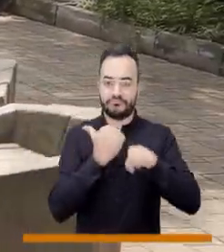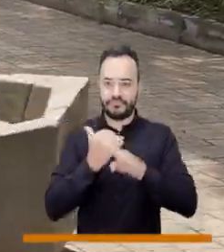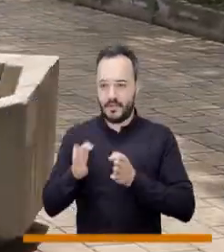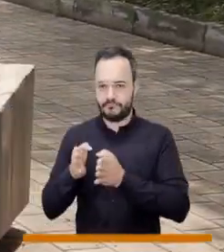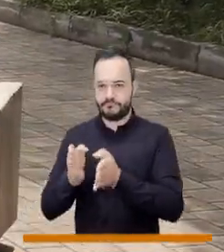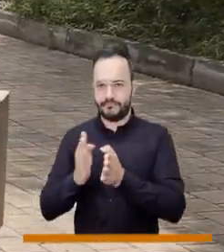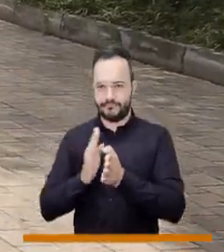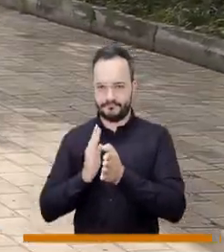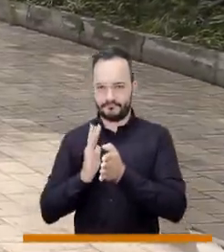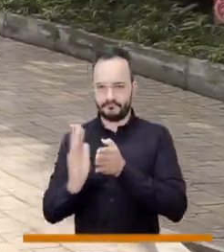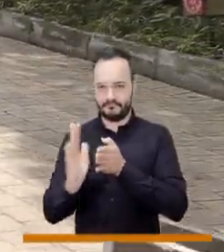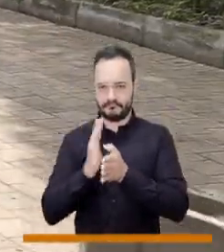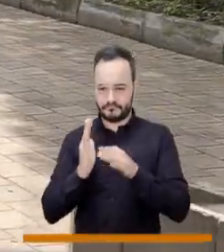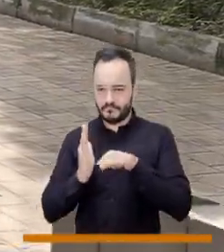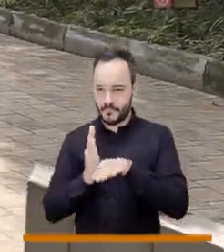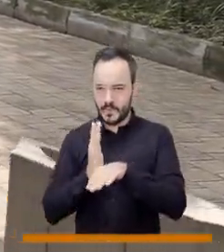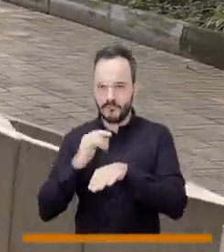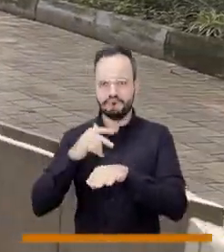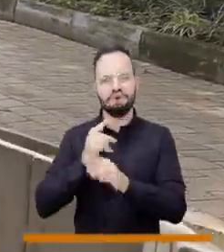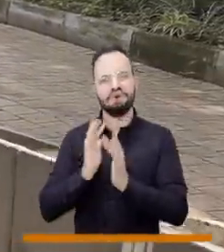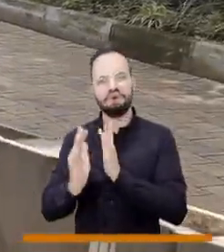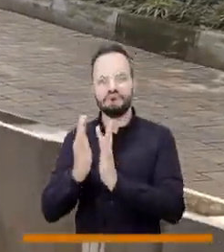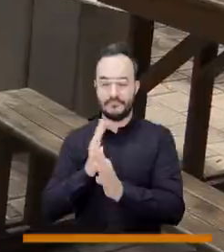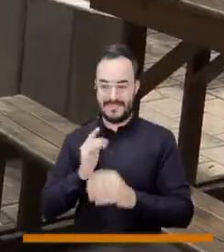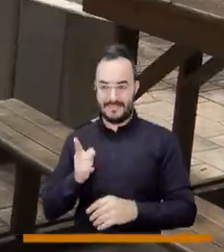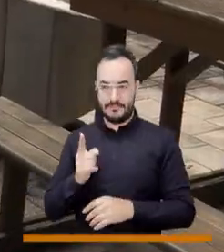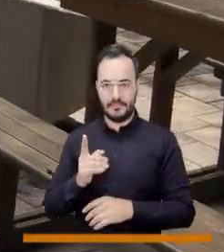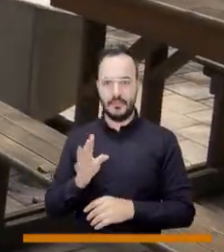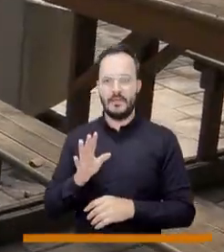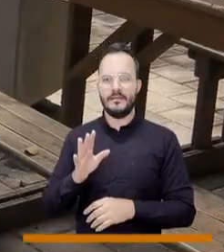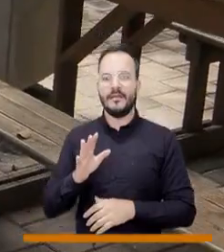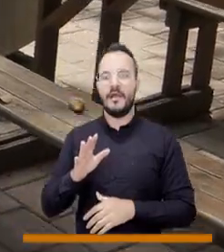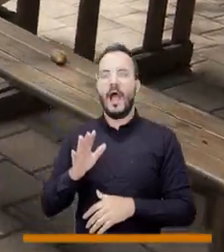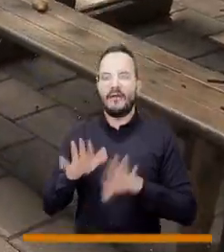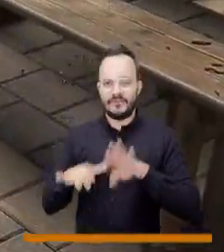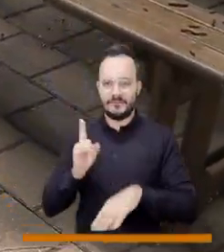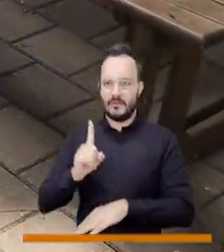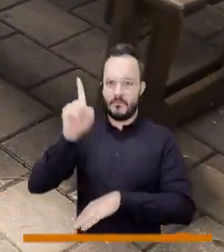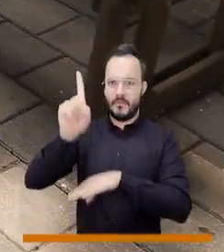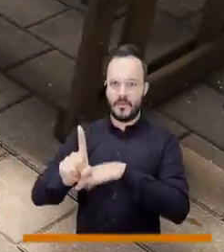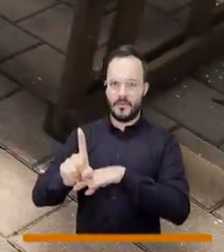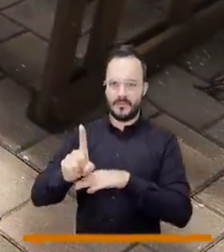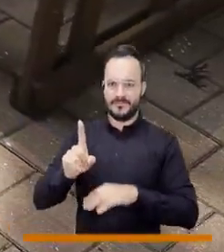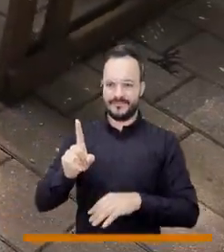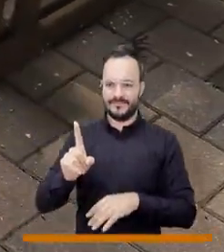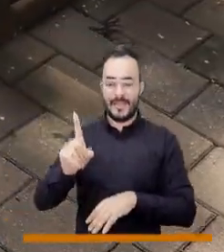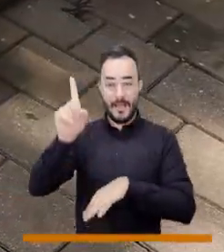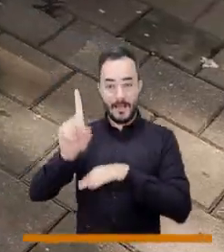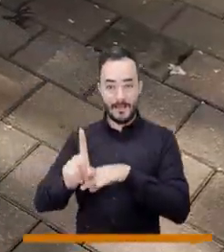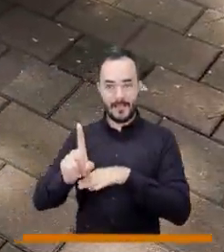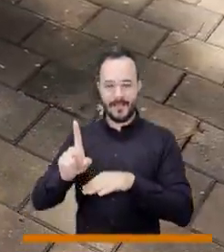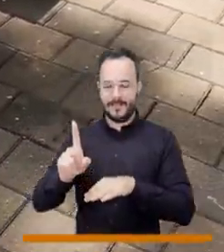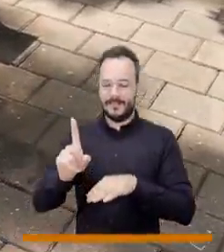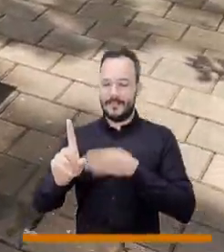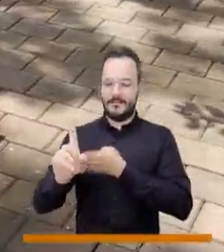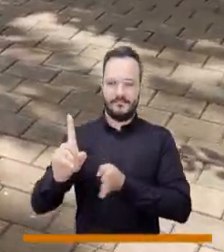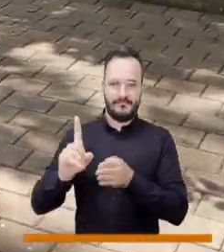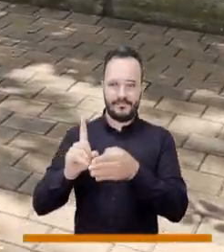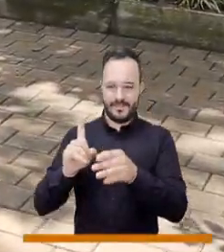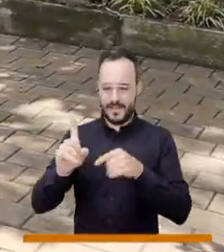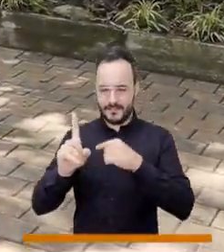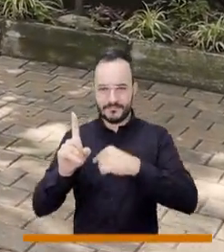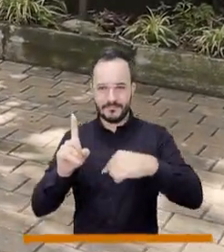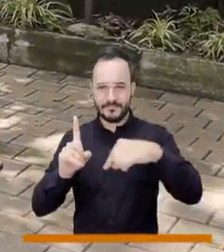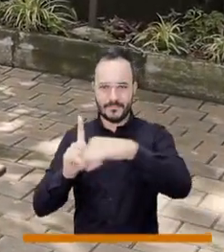la acera entonces tiene que haber un poste también pero adicional tiene que haber la la línea guía para el invidente Entonces qué hace